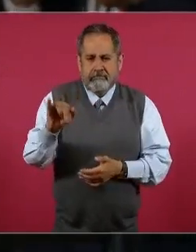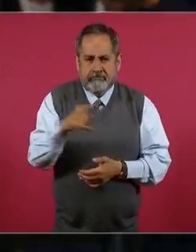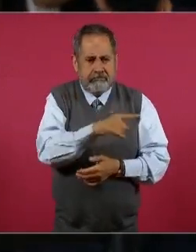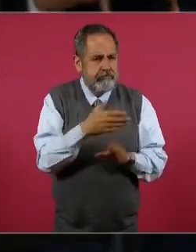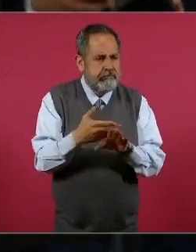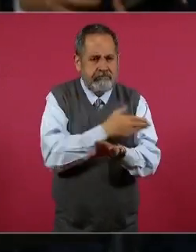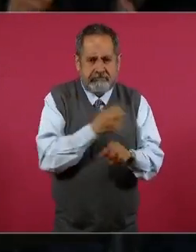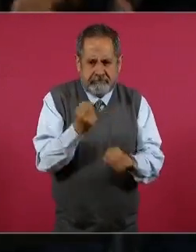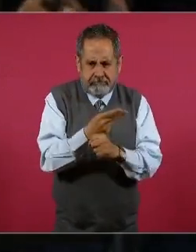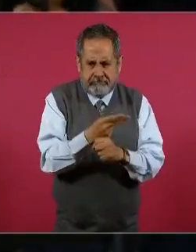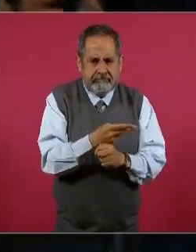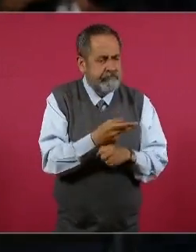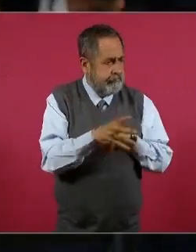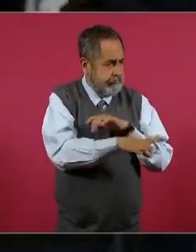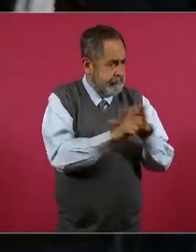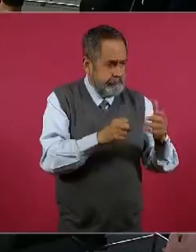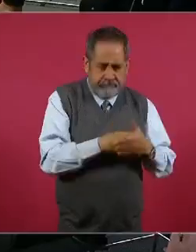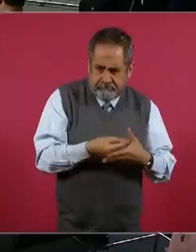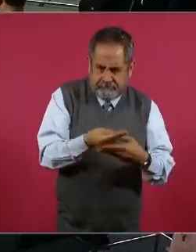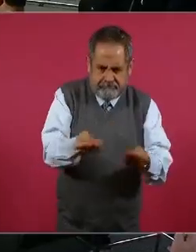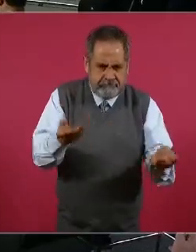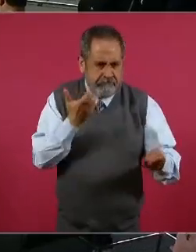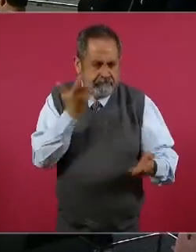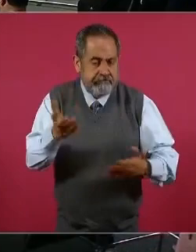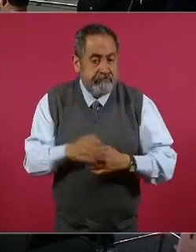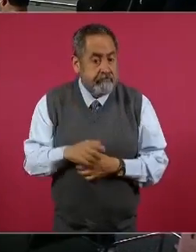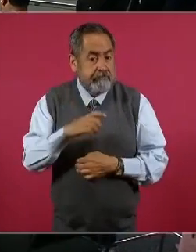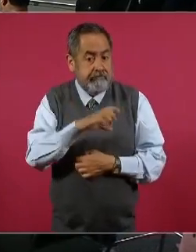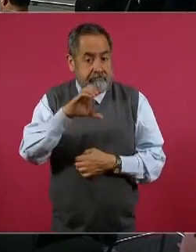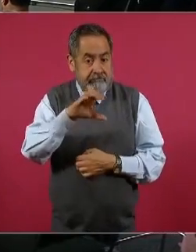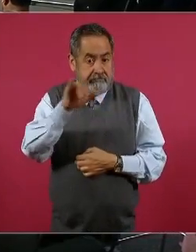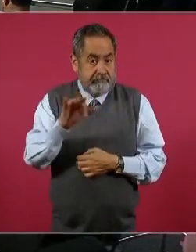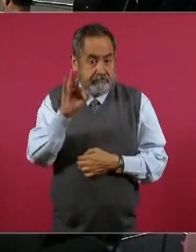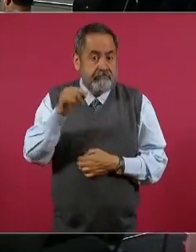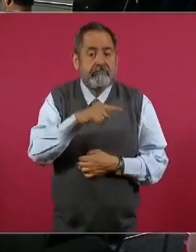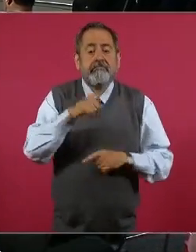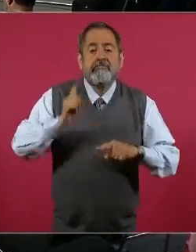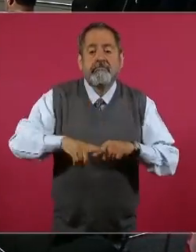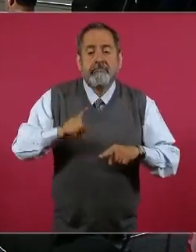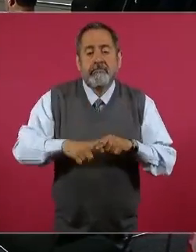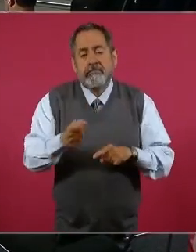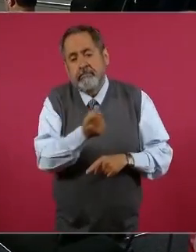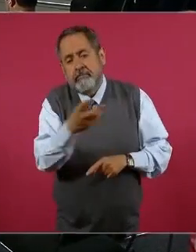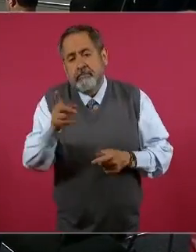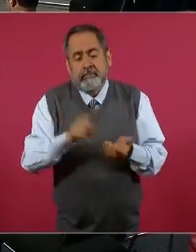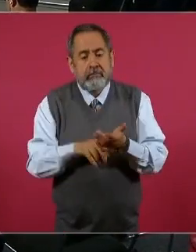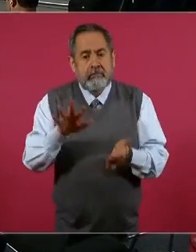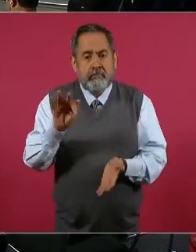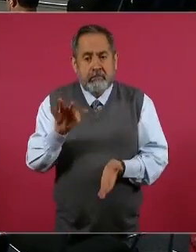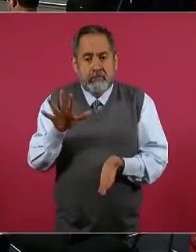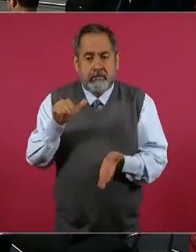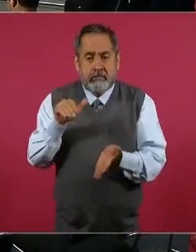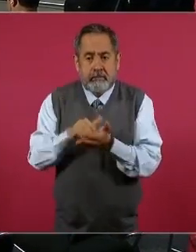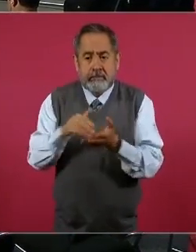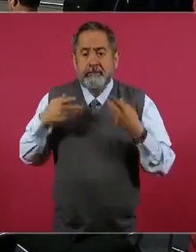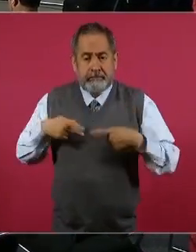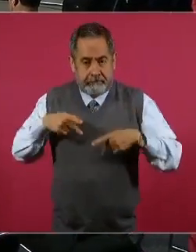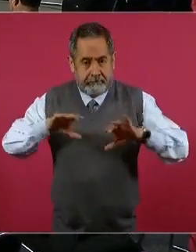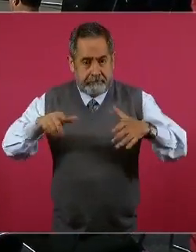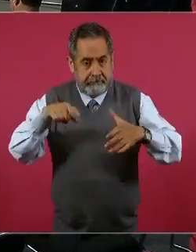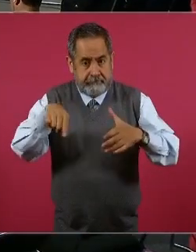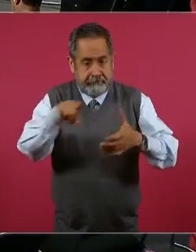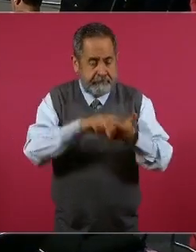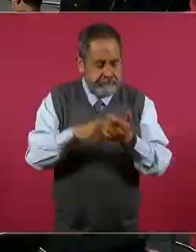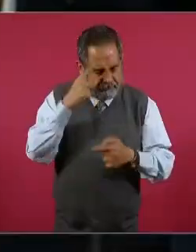Este hecho sin precedentes, así lo dice el Consejo de la Judicatura, permitirá a los más de 45 mil trabajadores del Poder Judicial